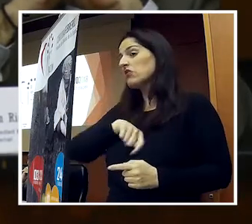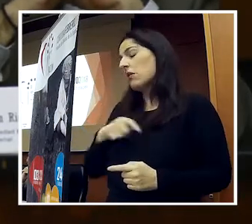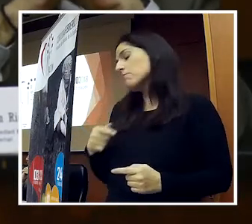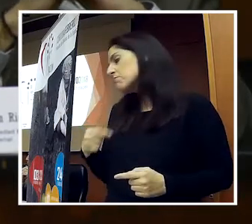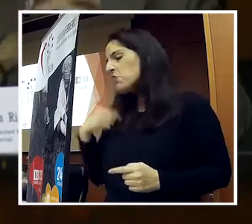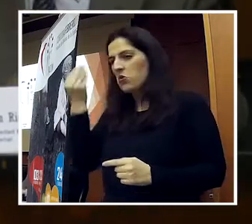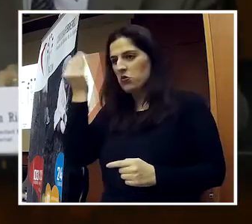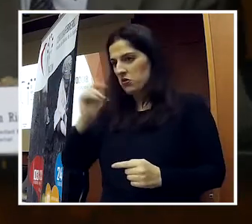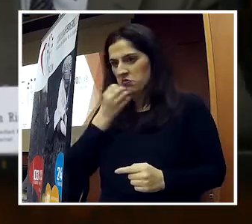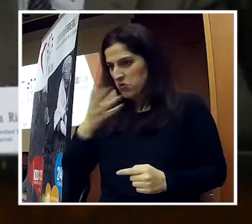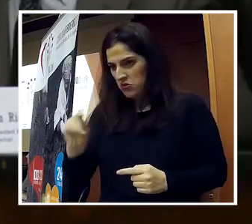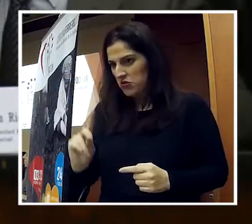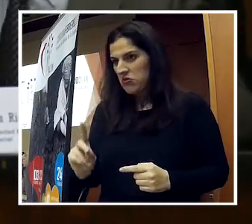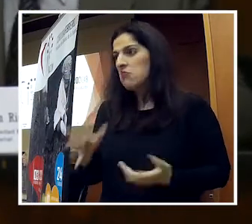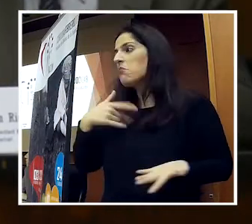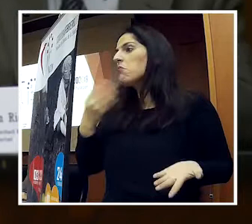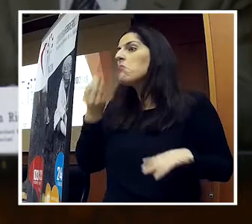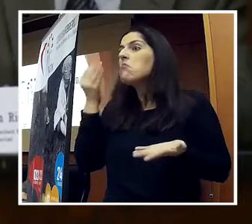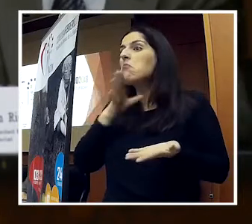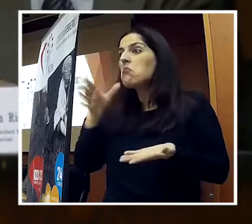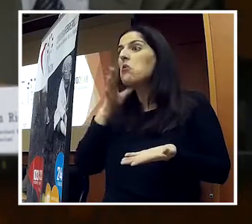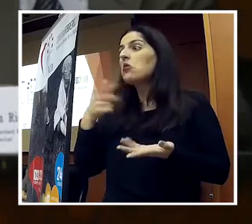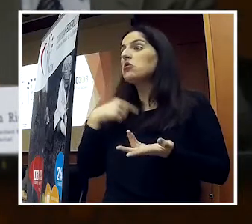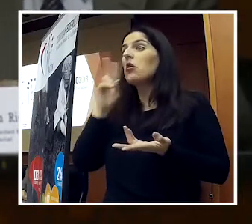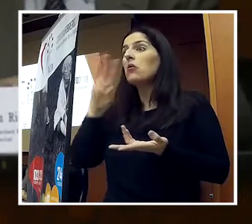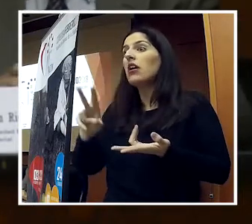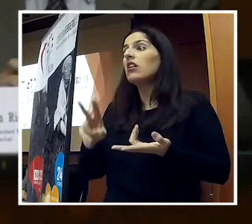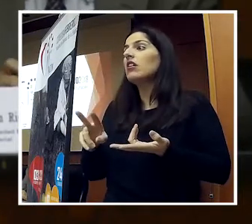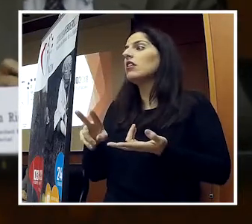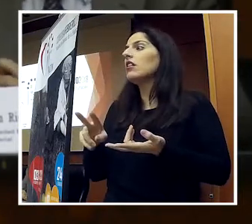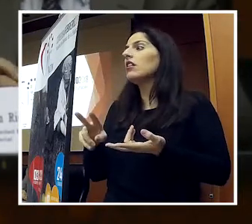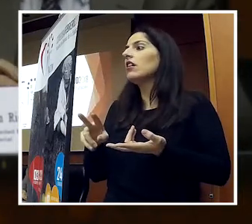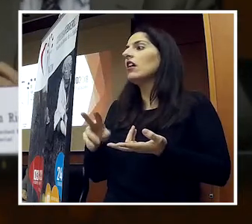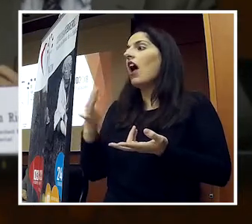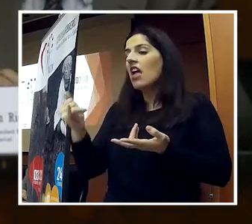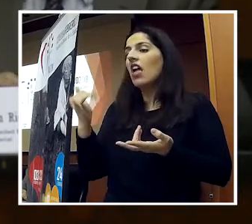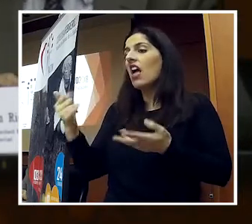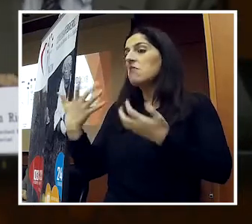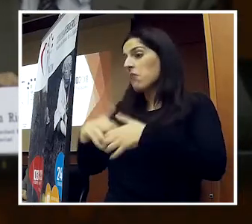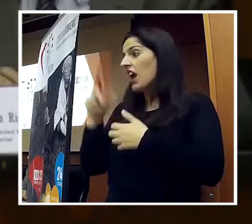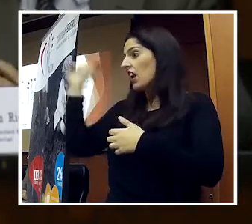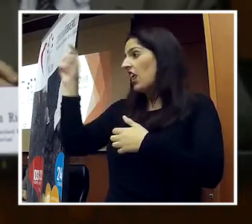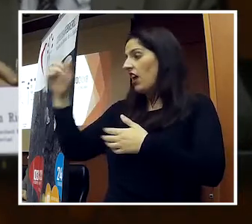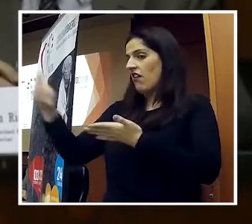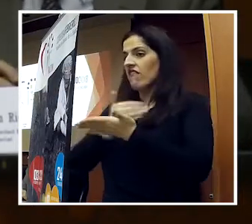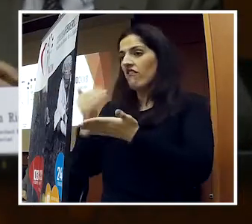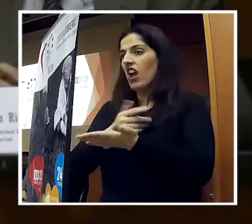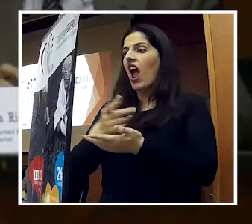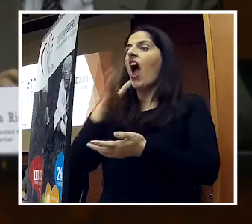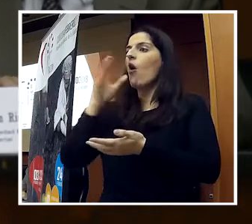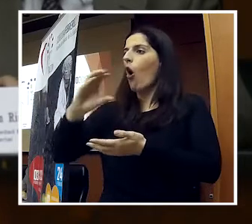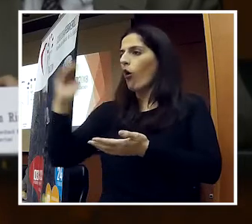creemos que eso vaya a conducir a mucho, porque mientras haya máquinas donde haya botellas de agua